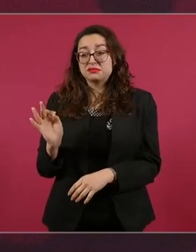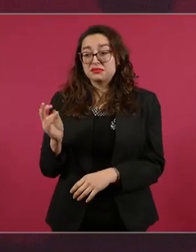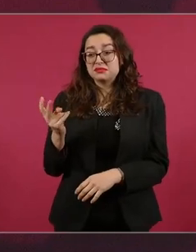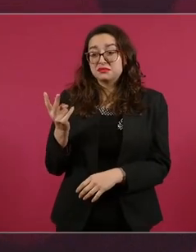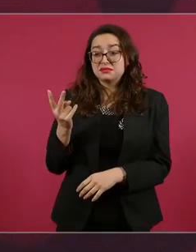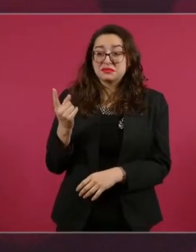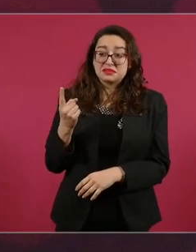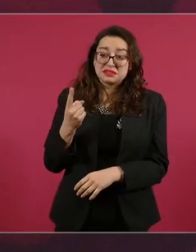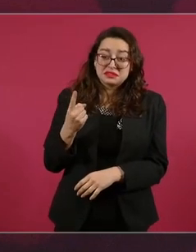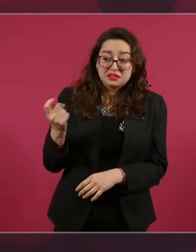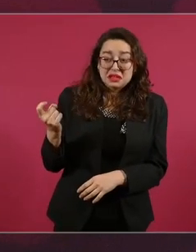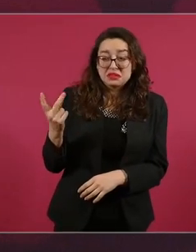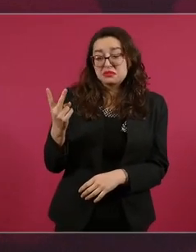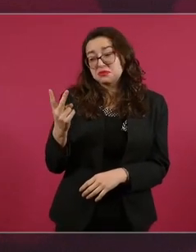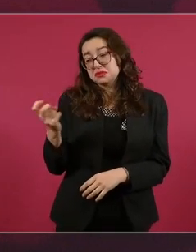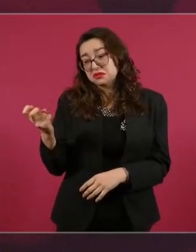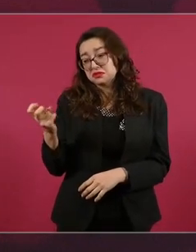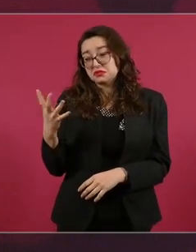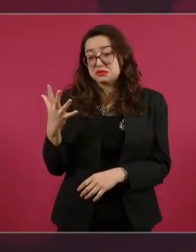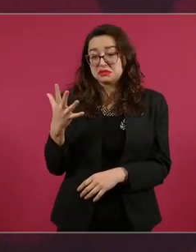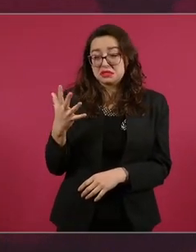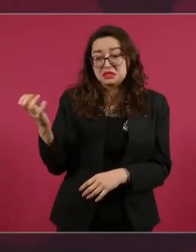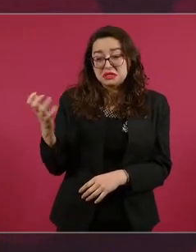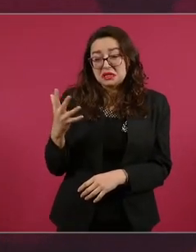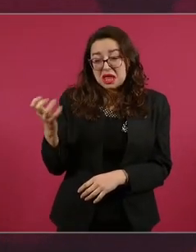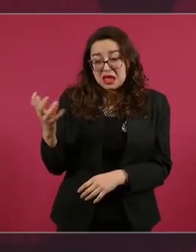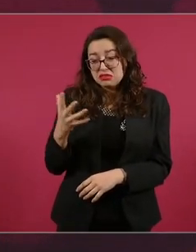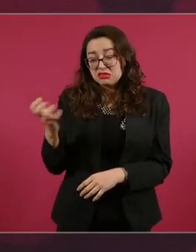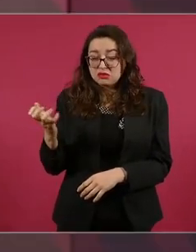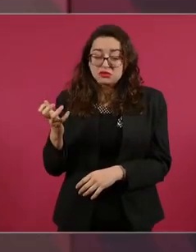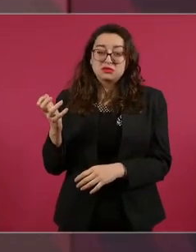200, 500 medios,